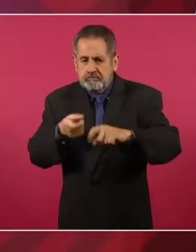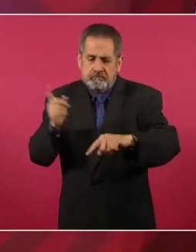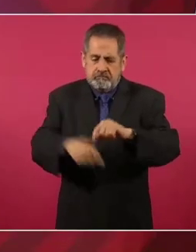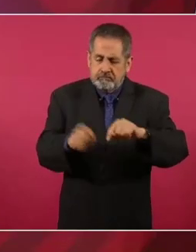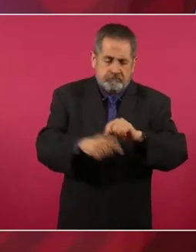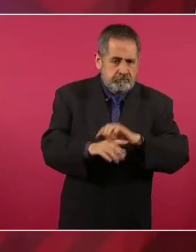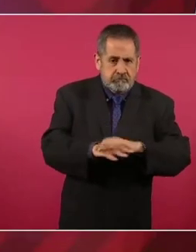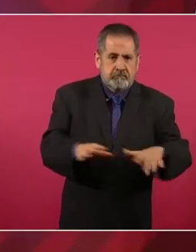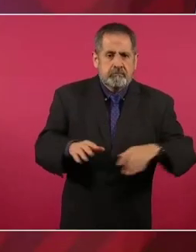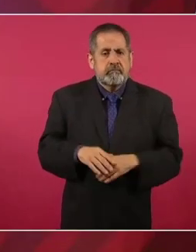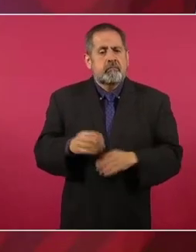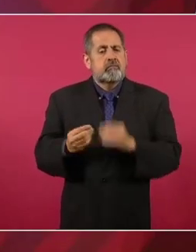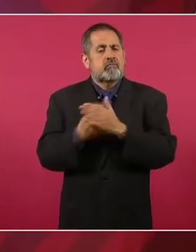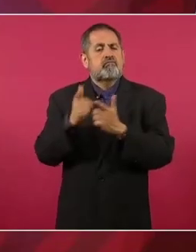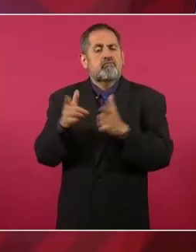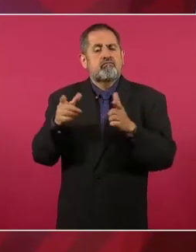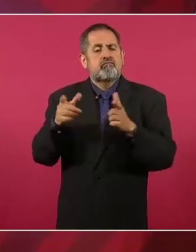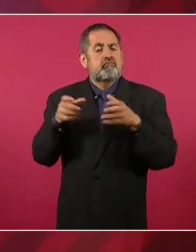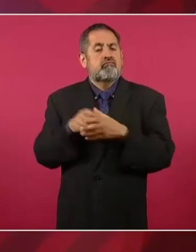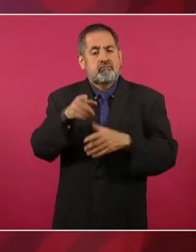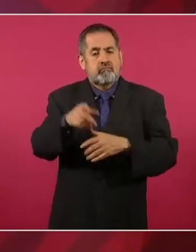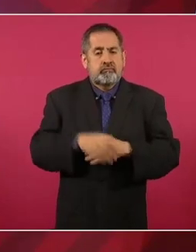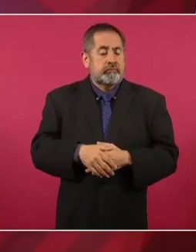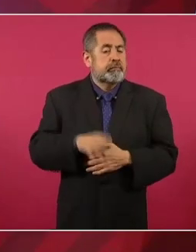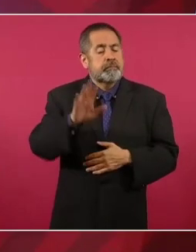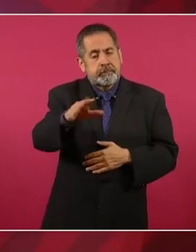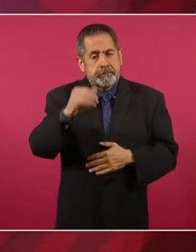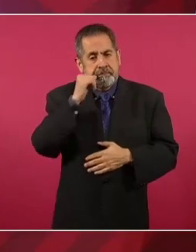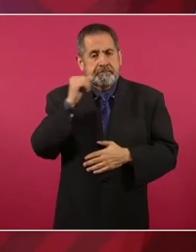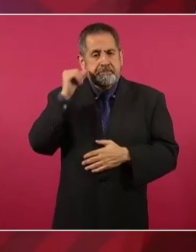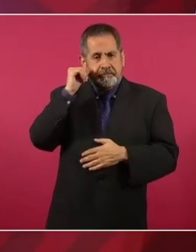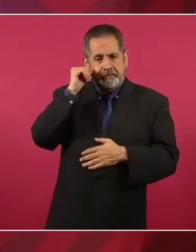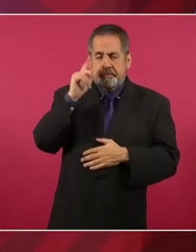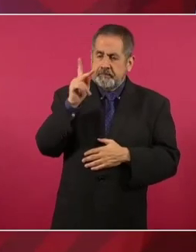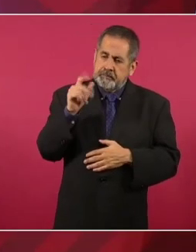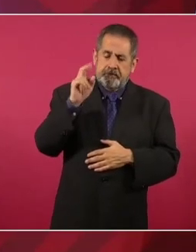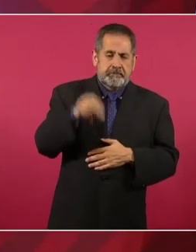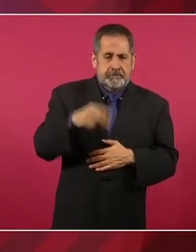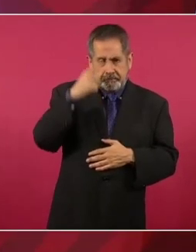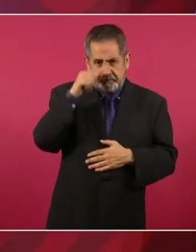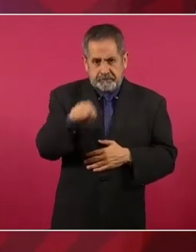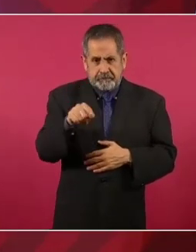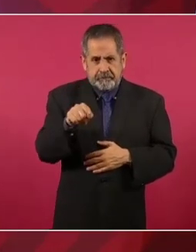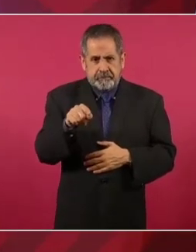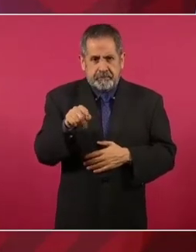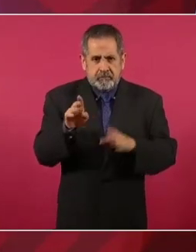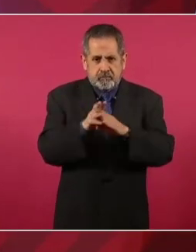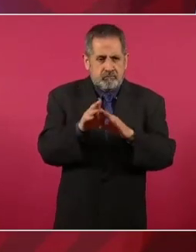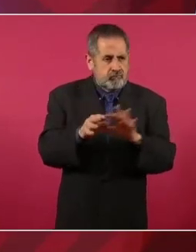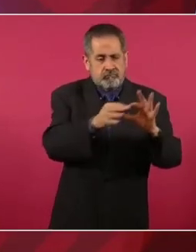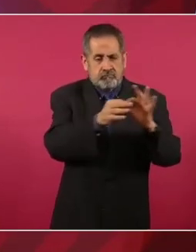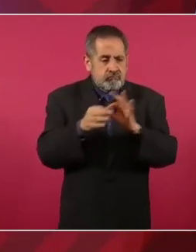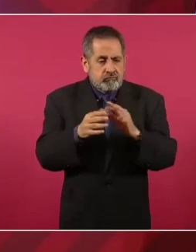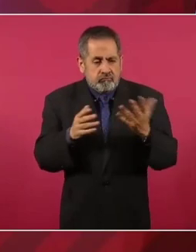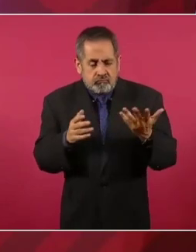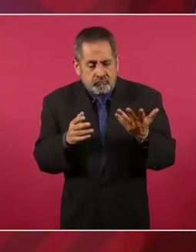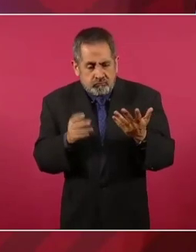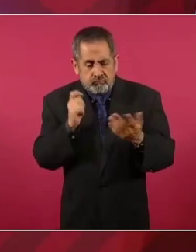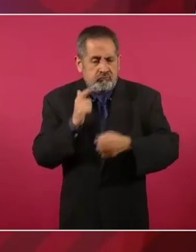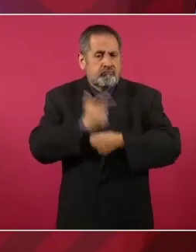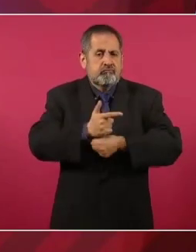creó un grupo para ese propósito. Ayer se propuso una estrategia para la cadena de valor en la fabricación de drogas